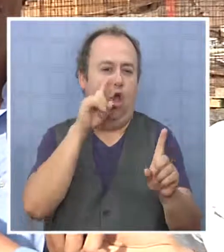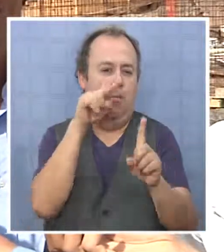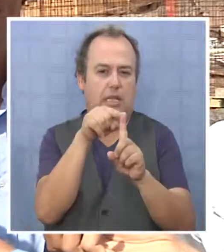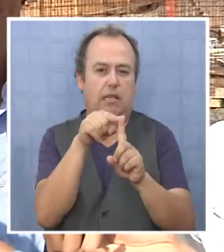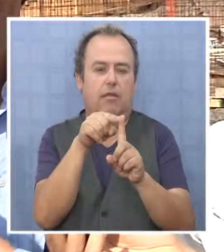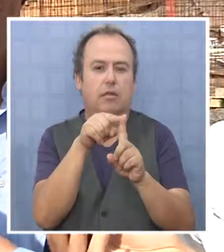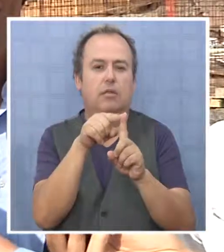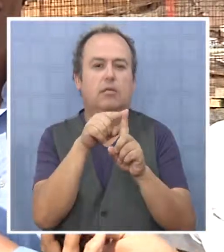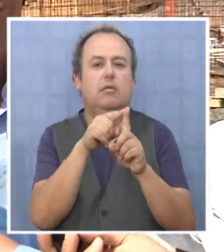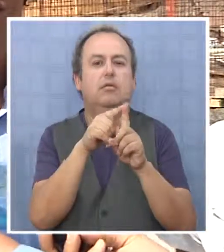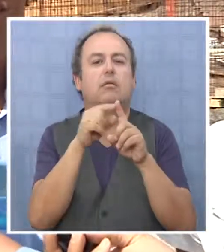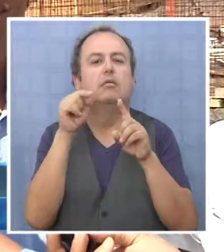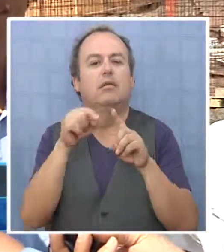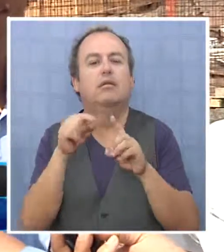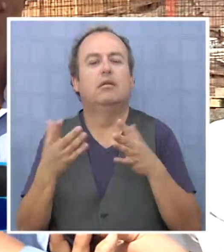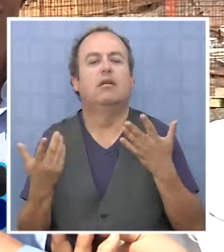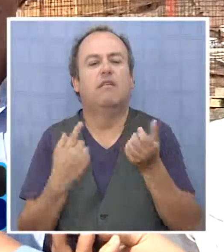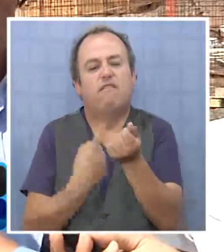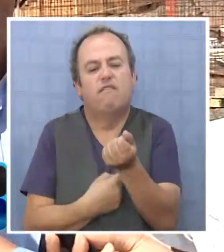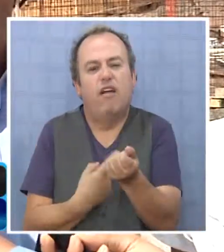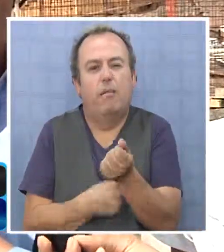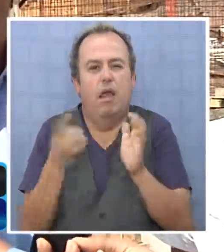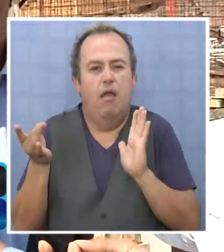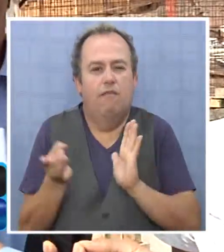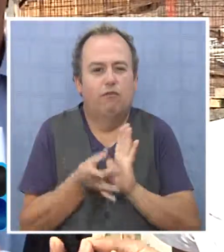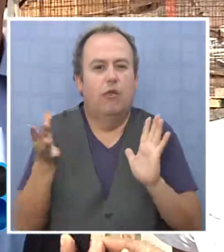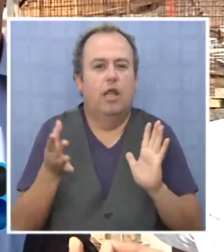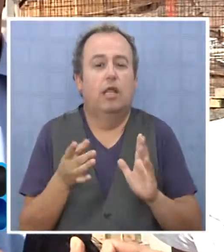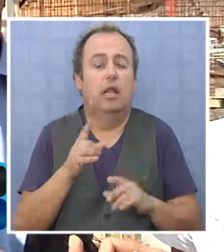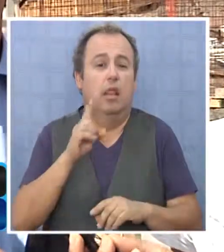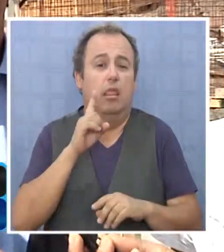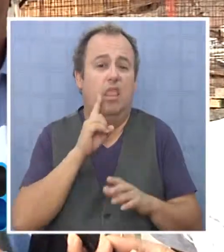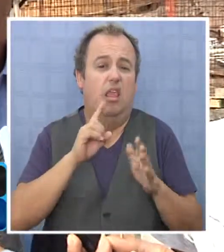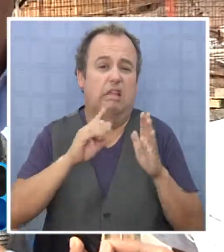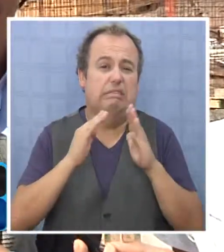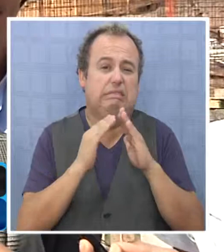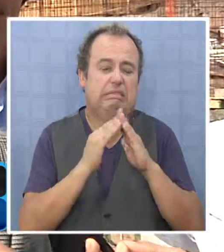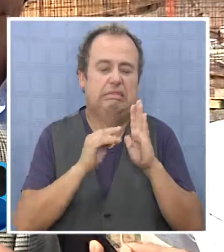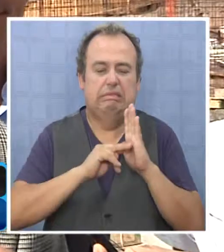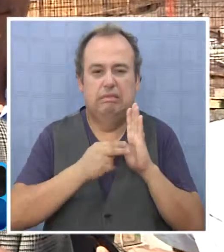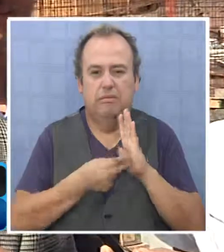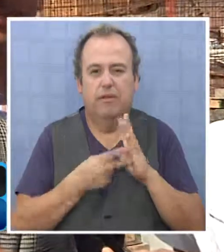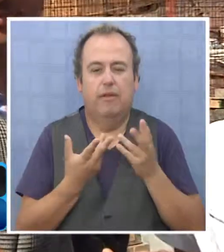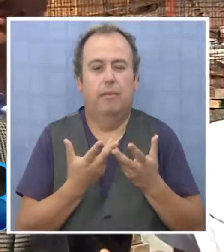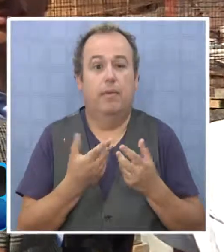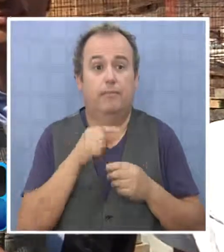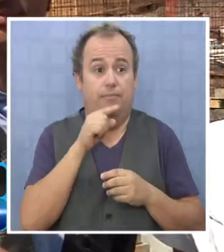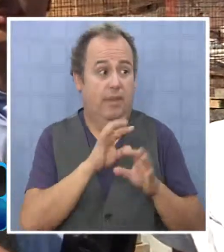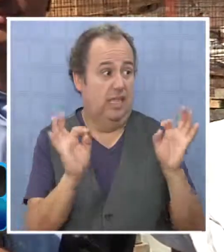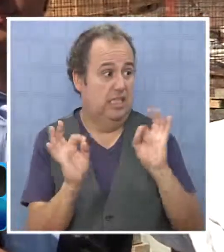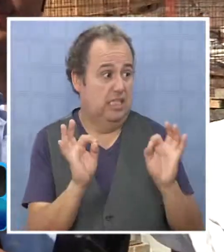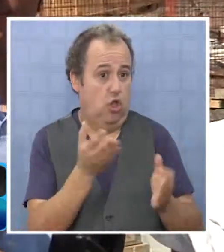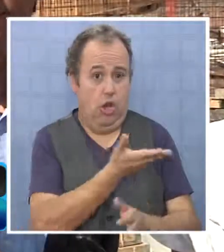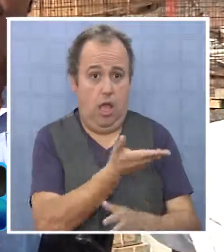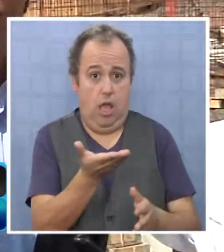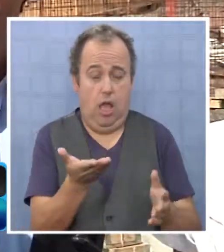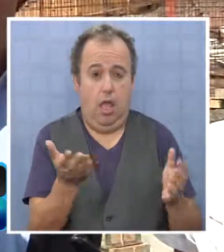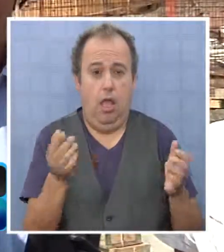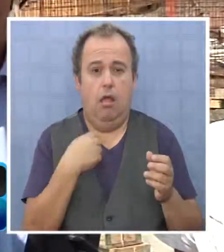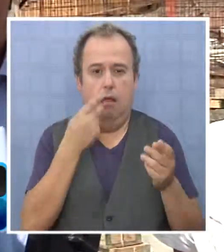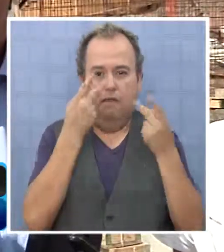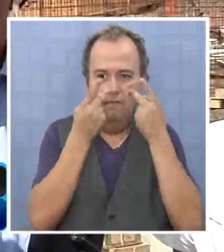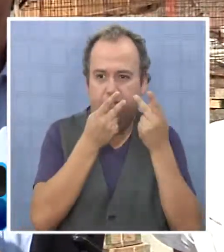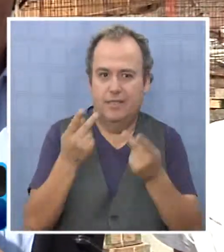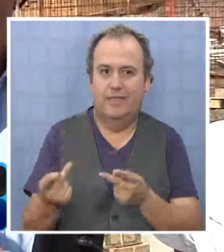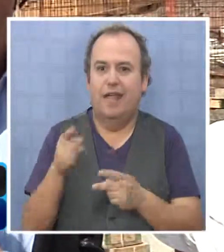terminar con los campamentos las familias vulnerables que tengan vivienda así como las señoras que nos acompañan aquí